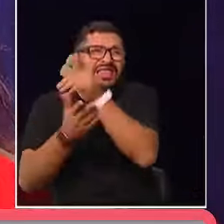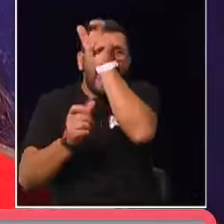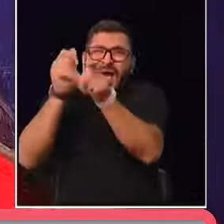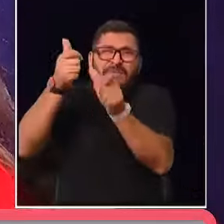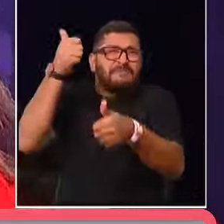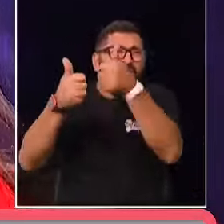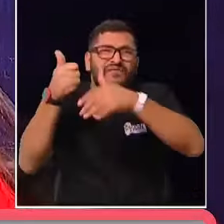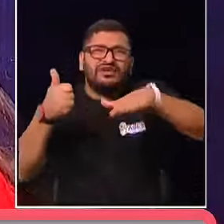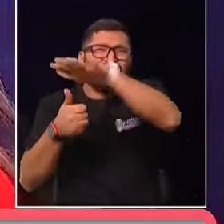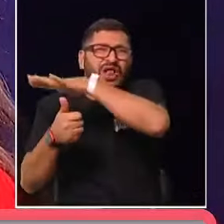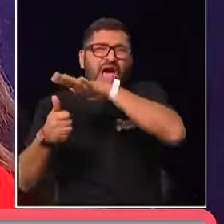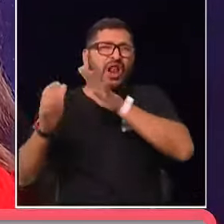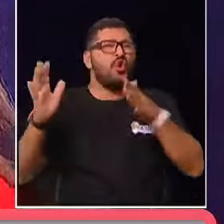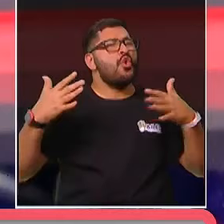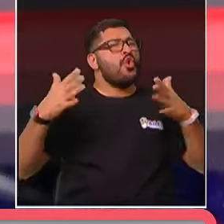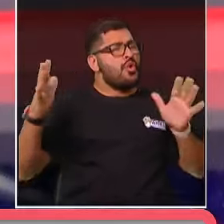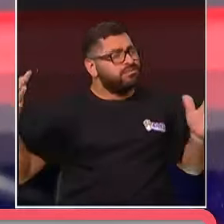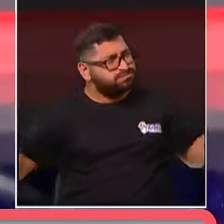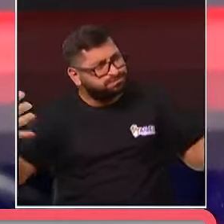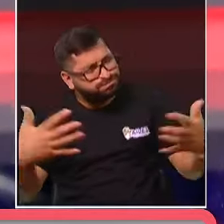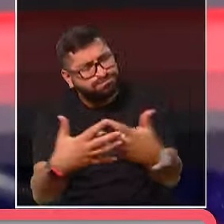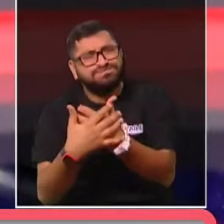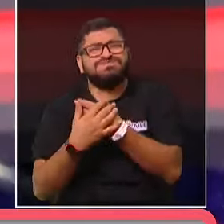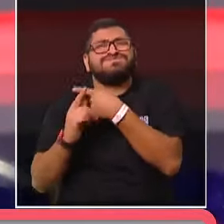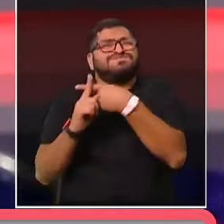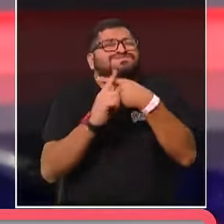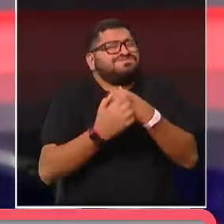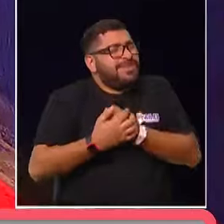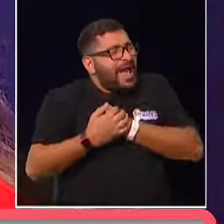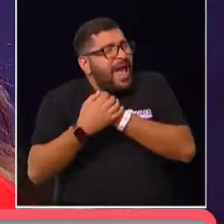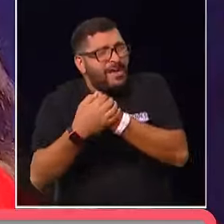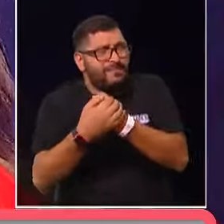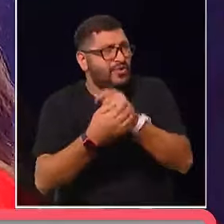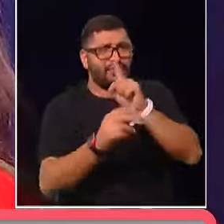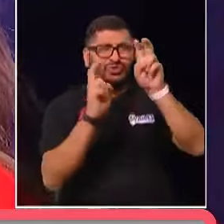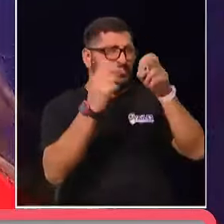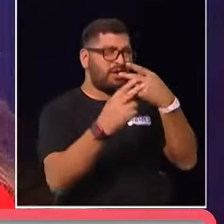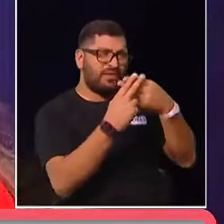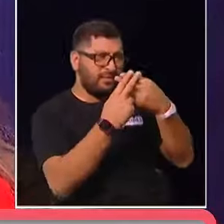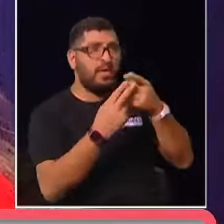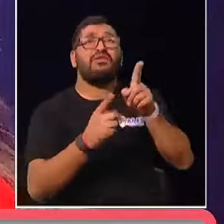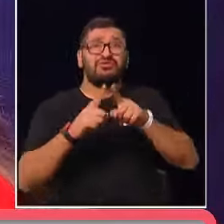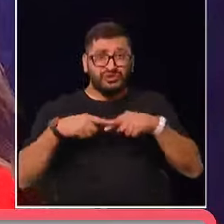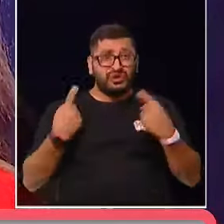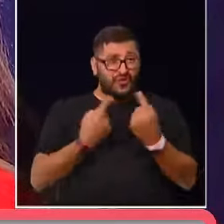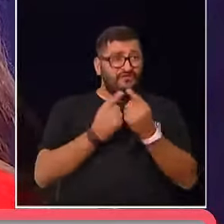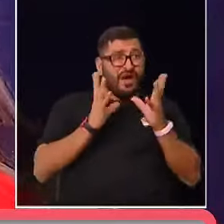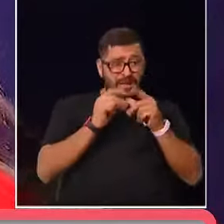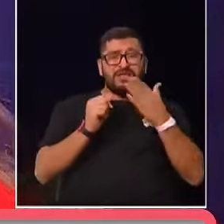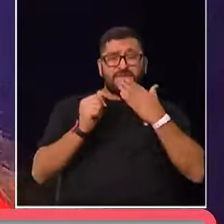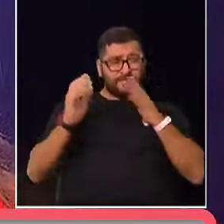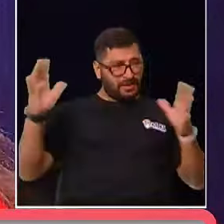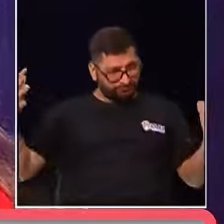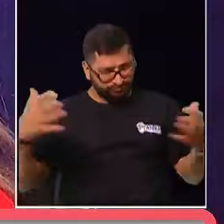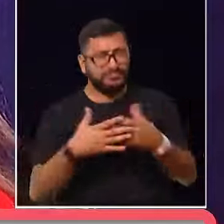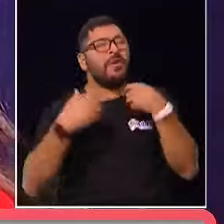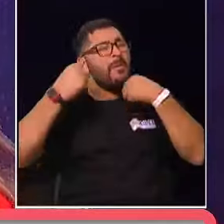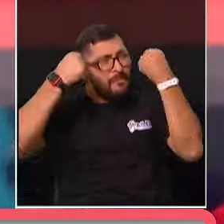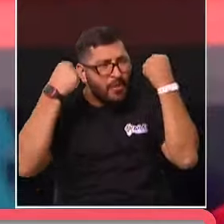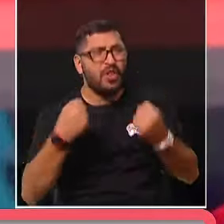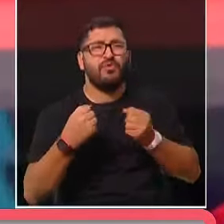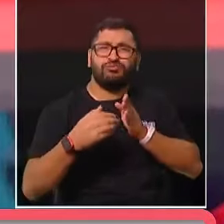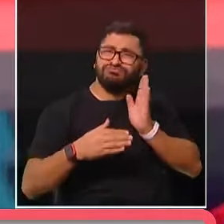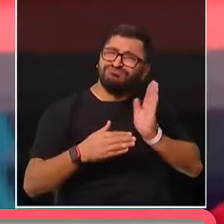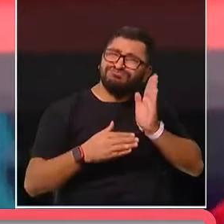no solamente en rehabilitación para ella, nos dan contención a nosotros como familia. Vamos, que se puede, vamos a seguir. Tengo